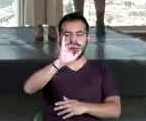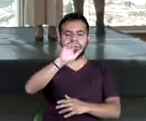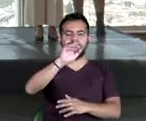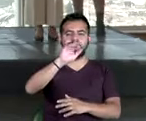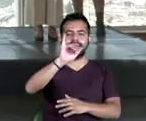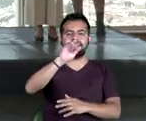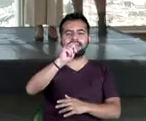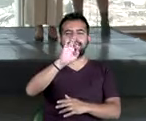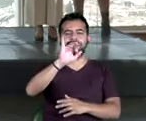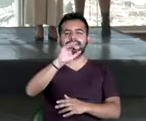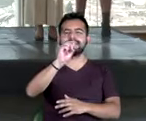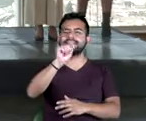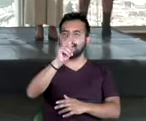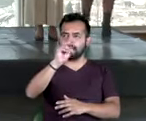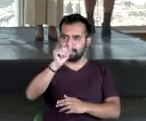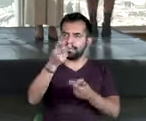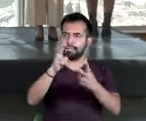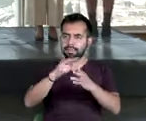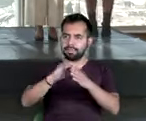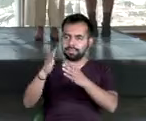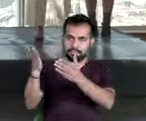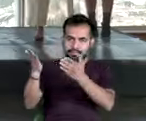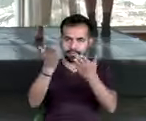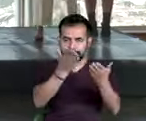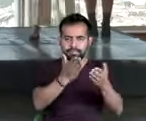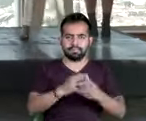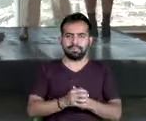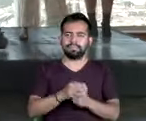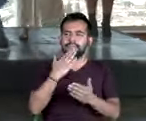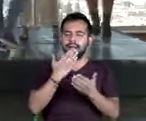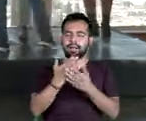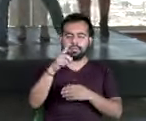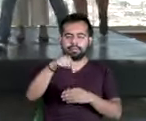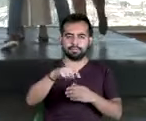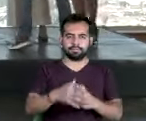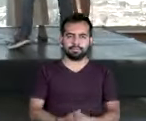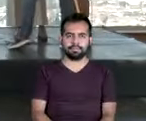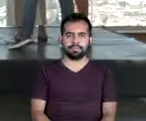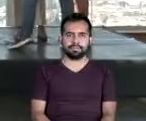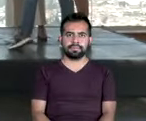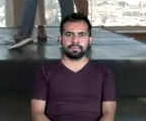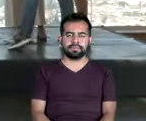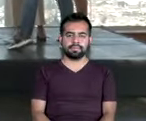connotada deportista en este momento. Así que muchísimas gracias, Isabel, por estar también en este equipo.